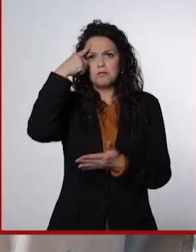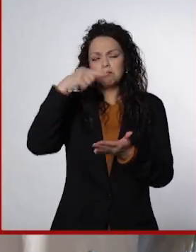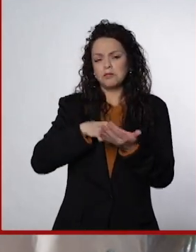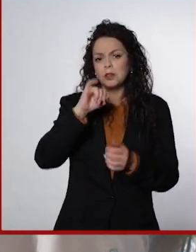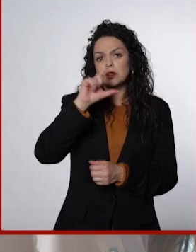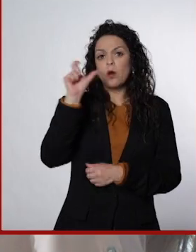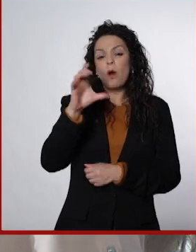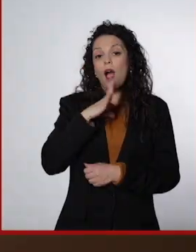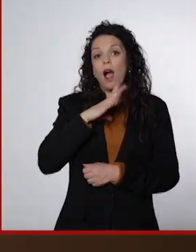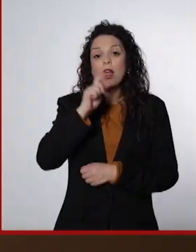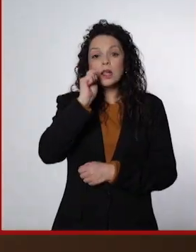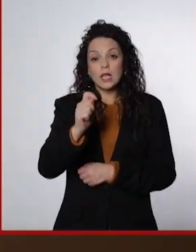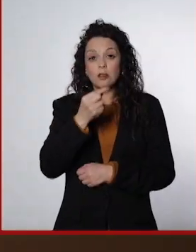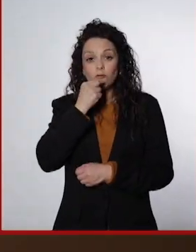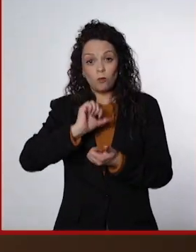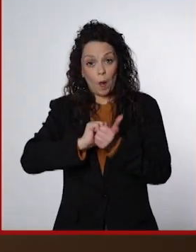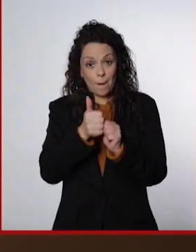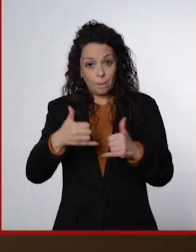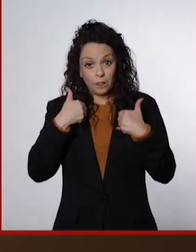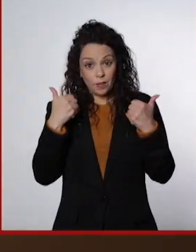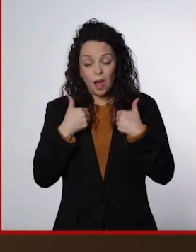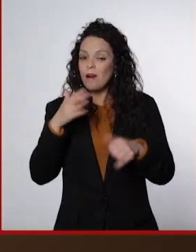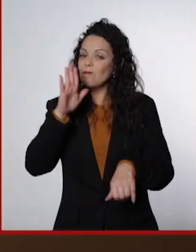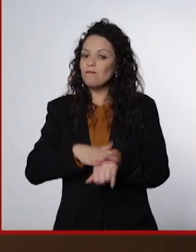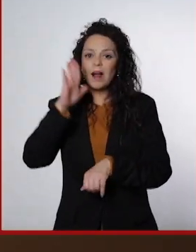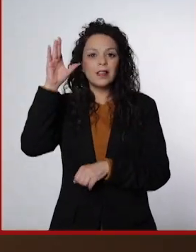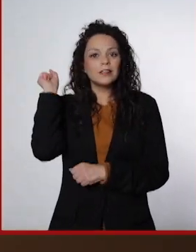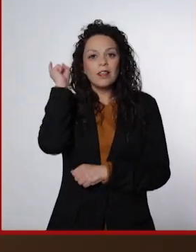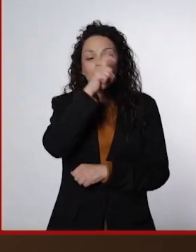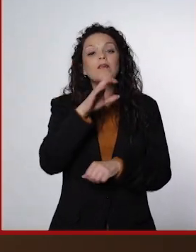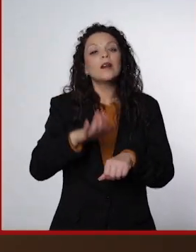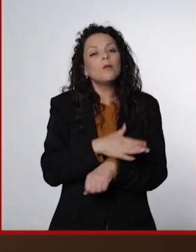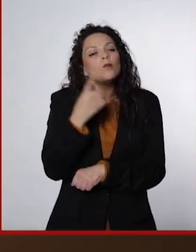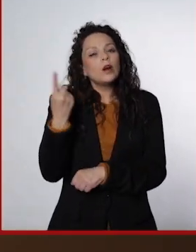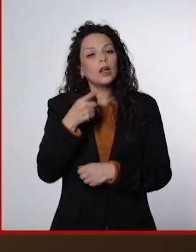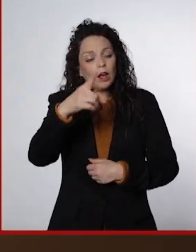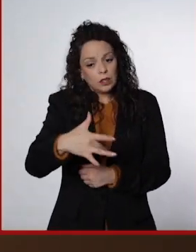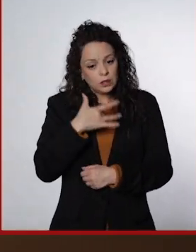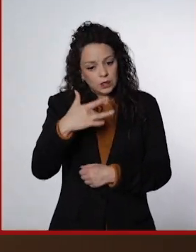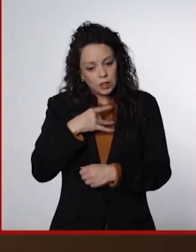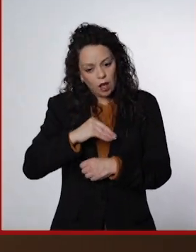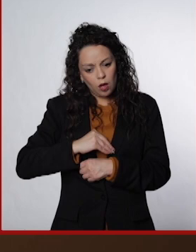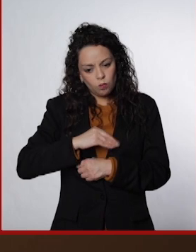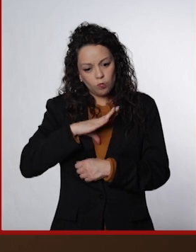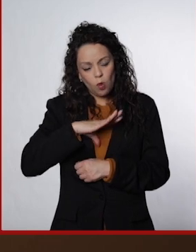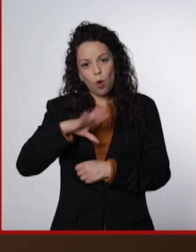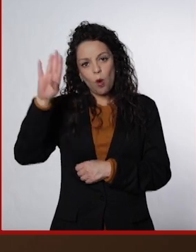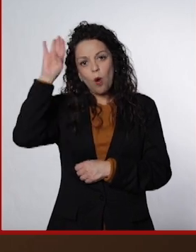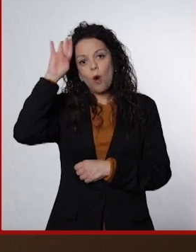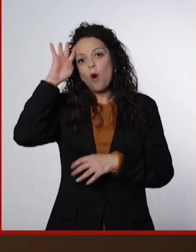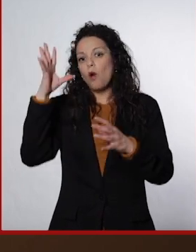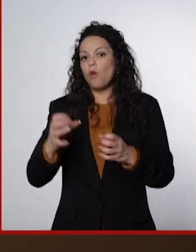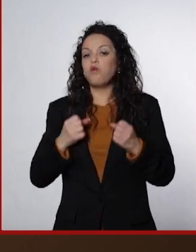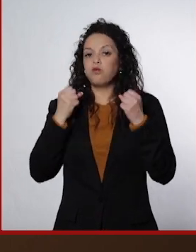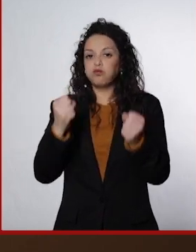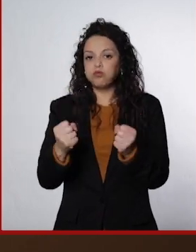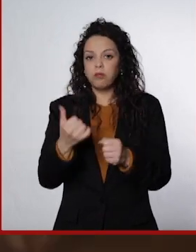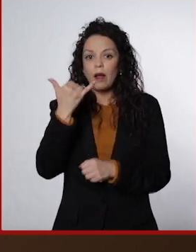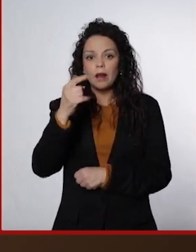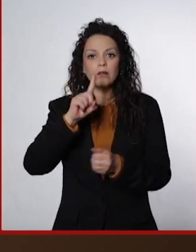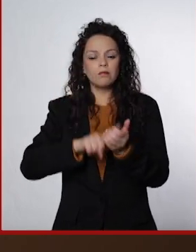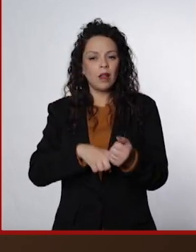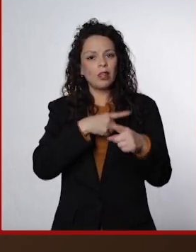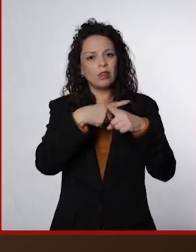en la adolescencia puede ser un poco más difícil, porque lo que sientes suele ser bastante intenso, suele variar de forma más o